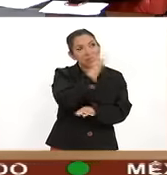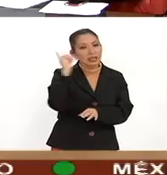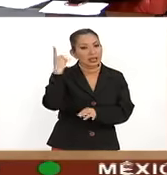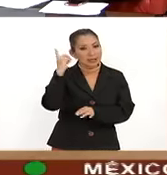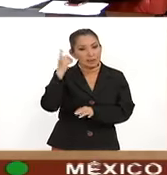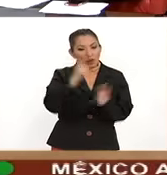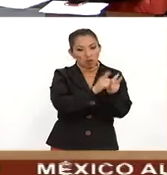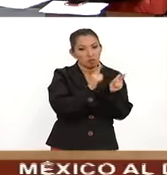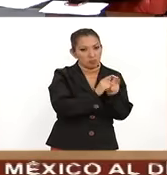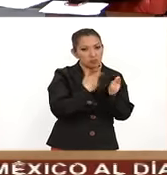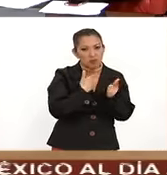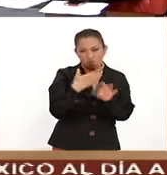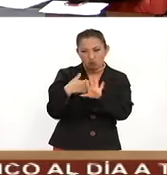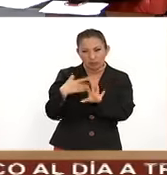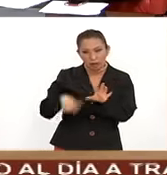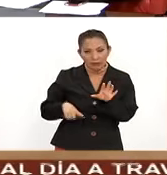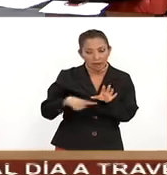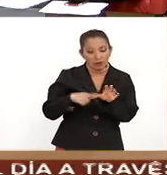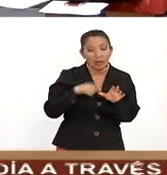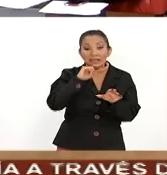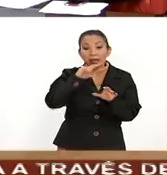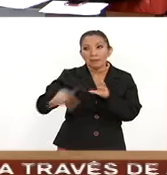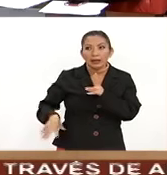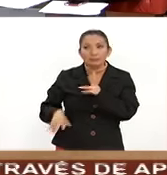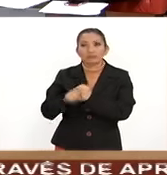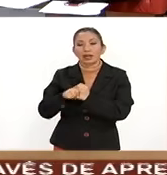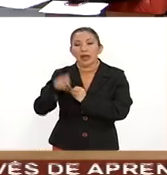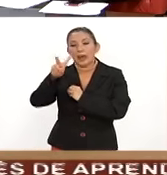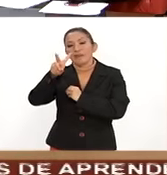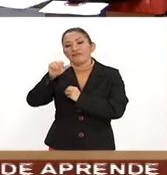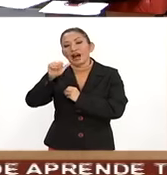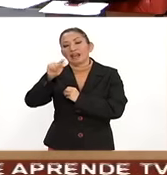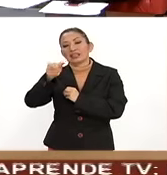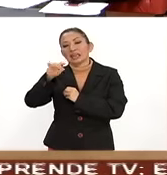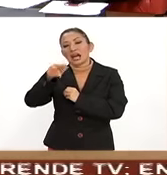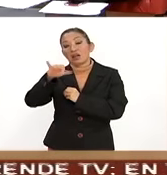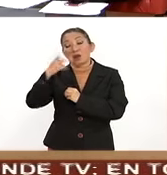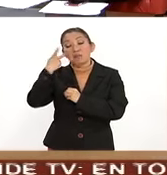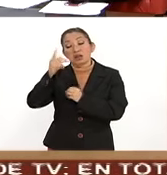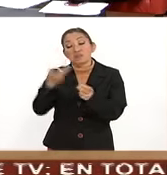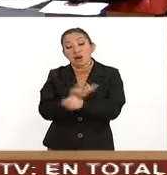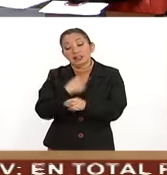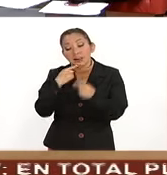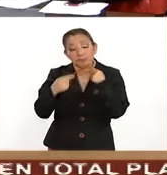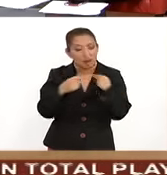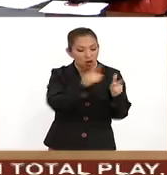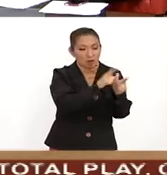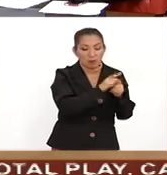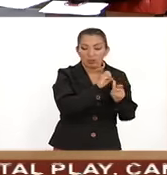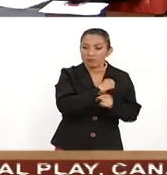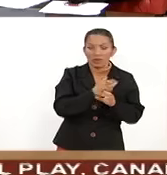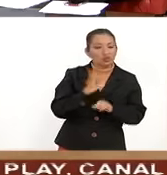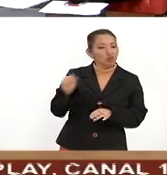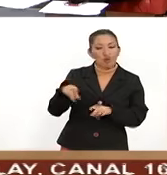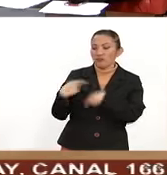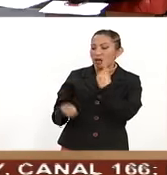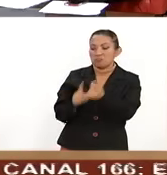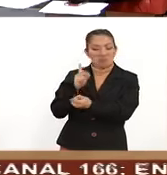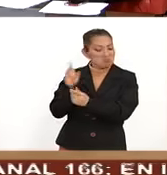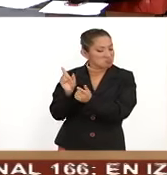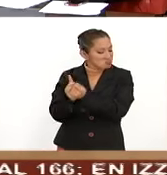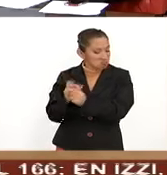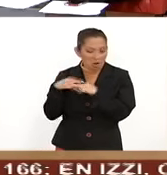parte de la oposición, a la que ahora se va a sumar el Vaticano. Entonces vamos a ver qué pasa. La oposición ya dijo hace días que no va a